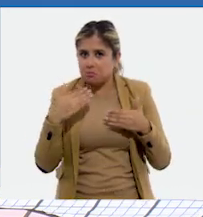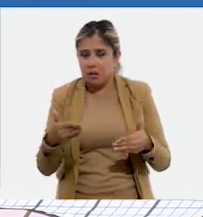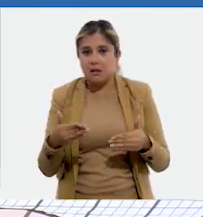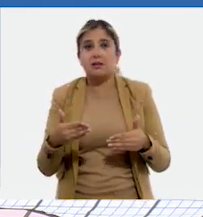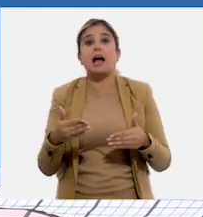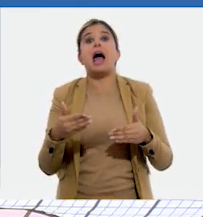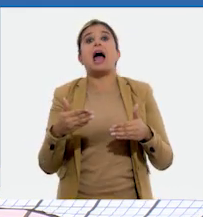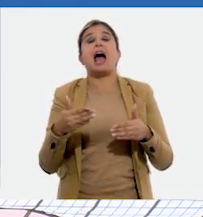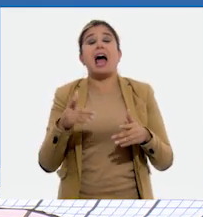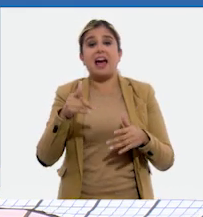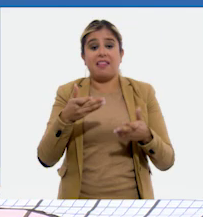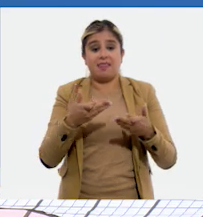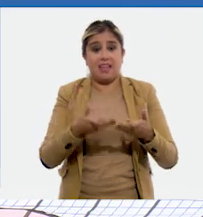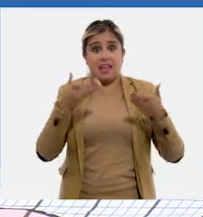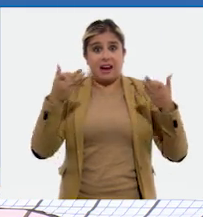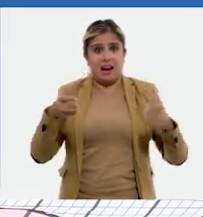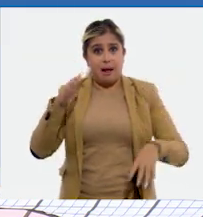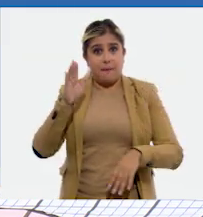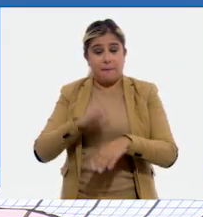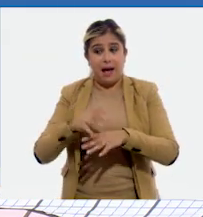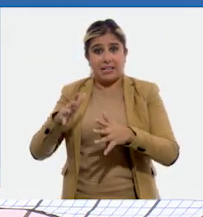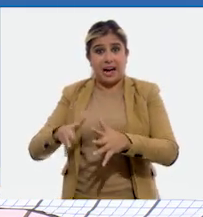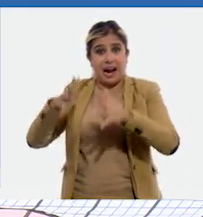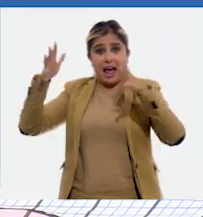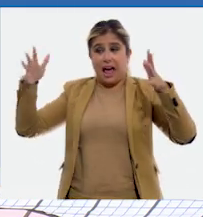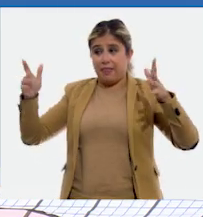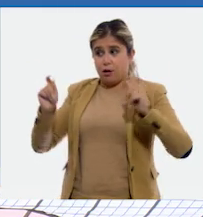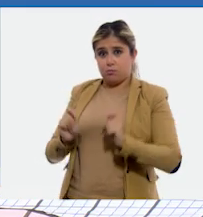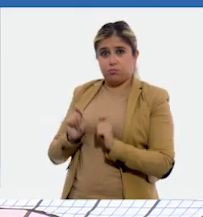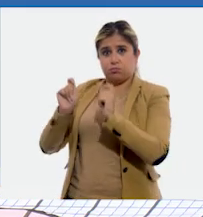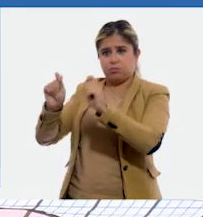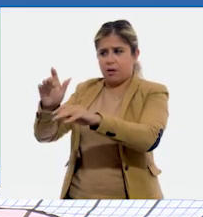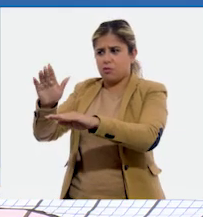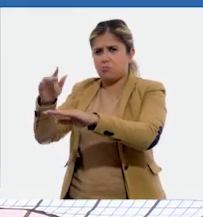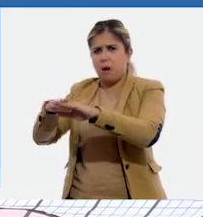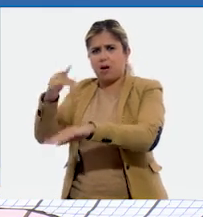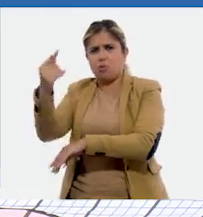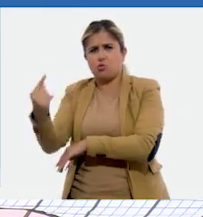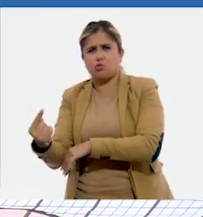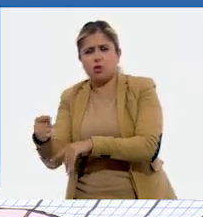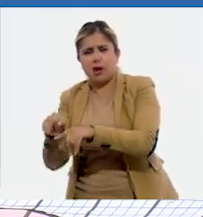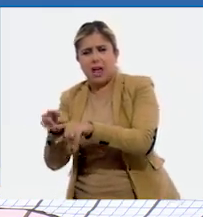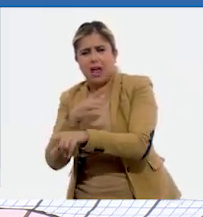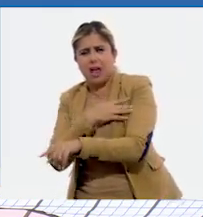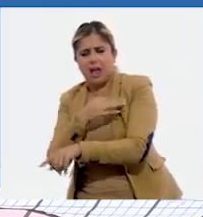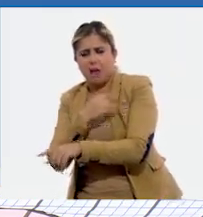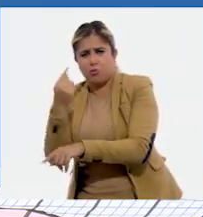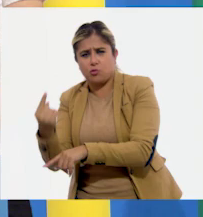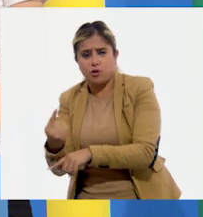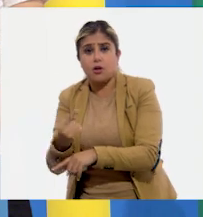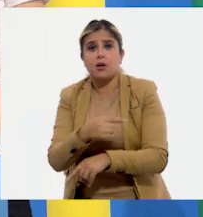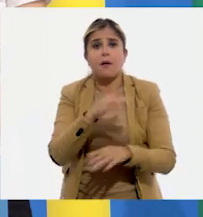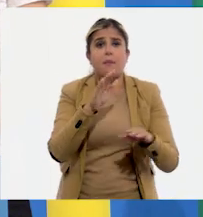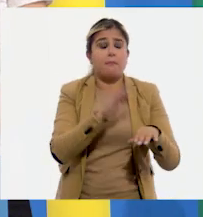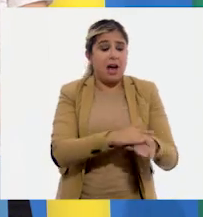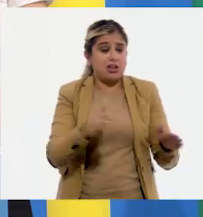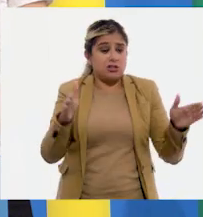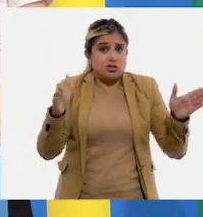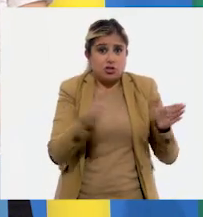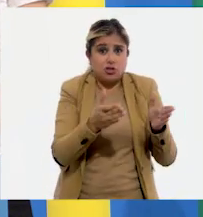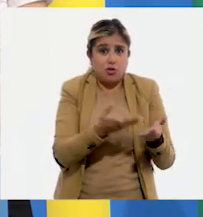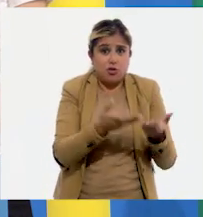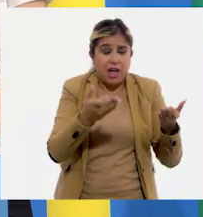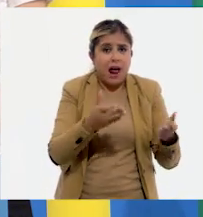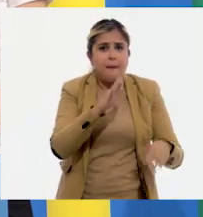Deja el terreno más grande al hijo menor y el terreno más pequeño a la hija mayor. Por alguna